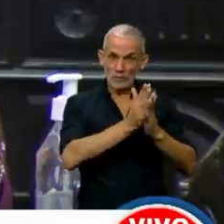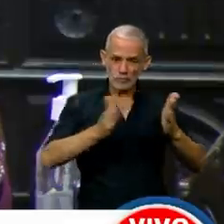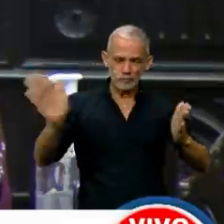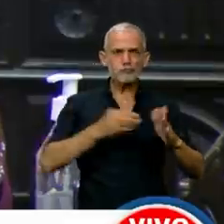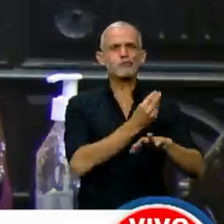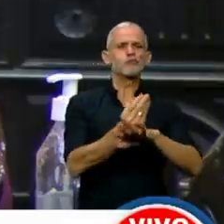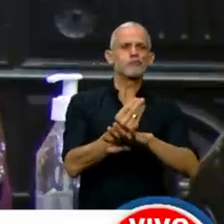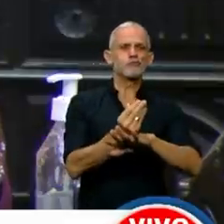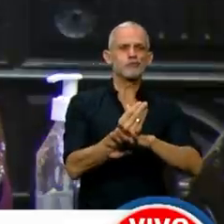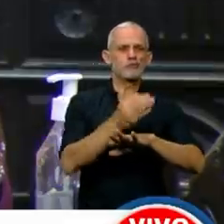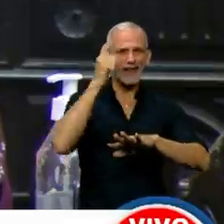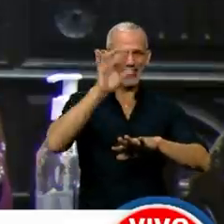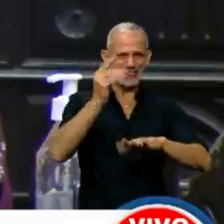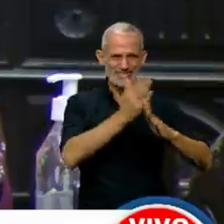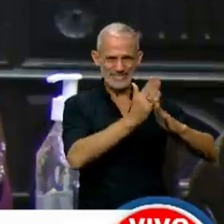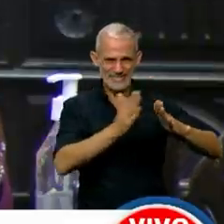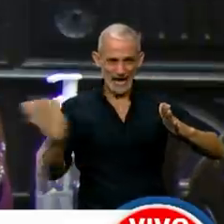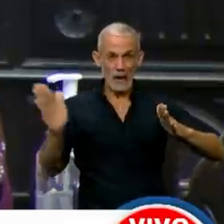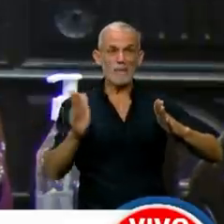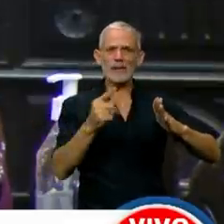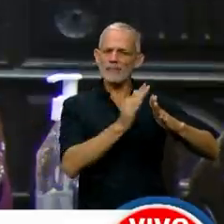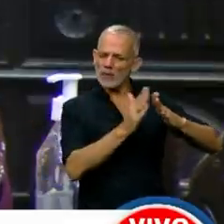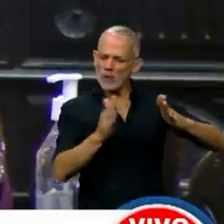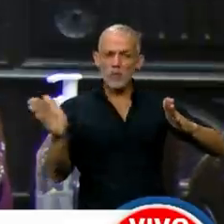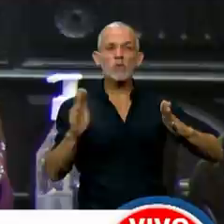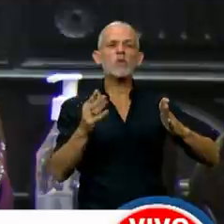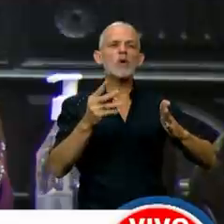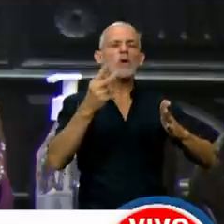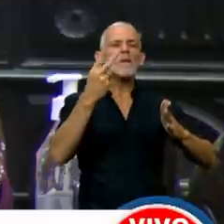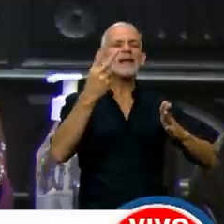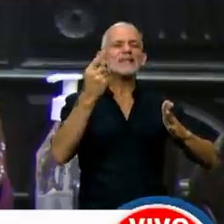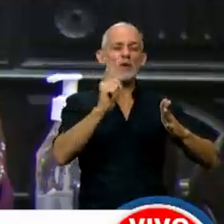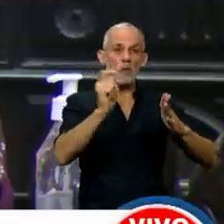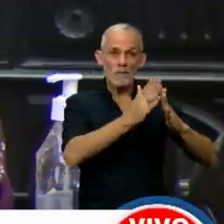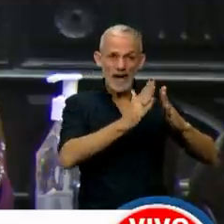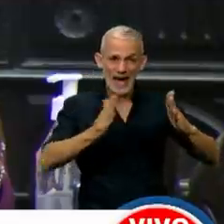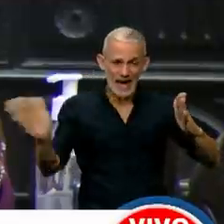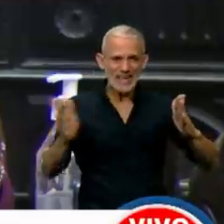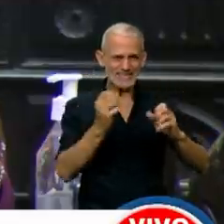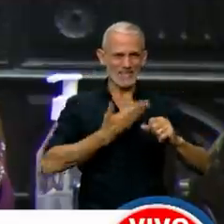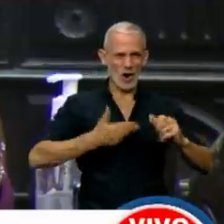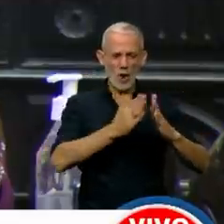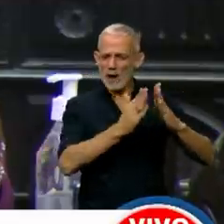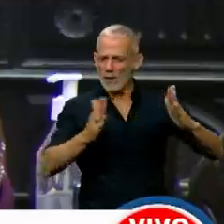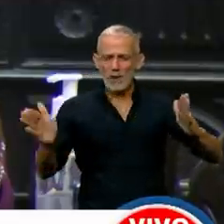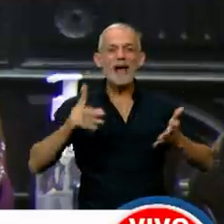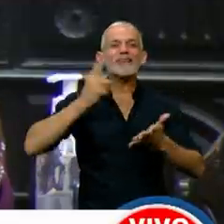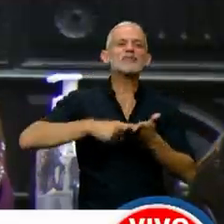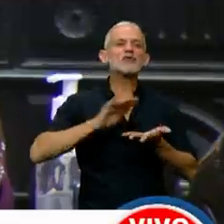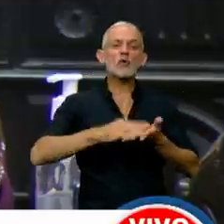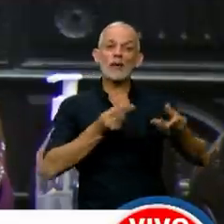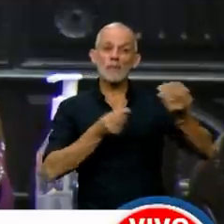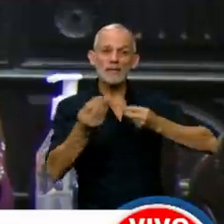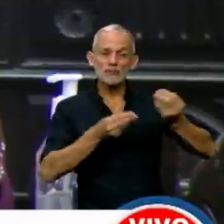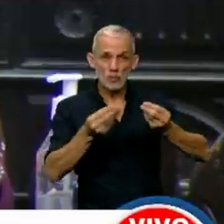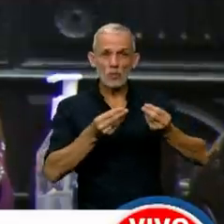administración asumió el gobierno y en el transcurso de los 21 meses de gestión las decisiones presupuestarias